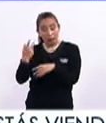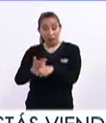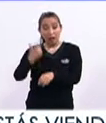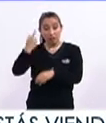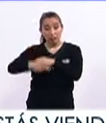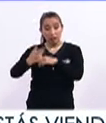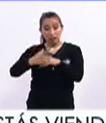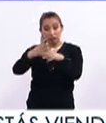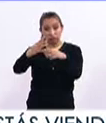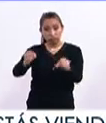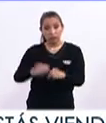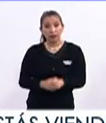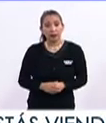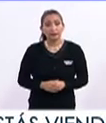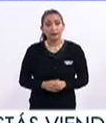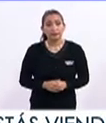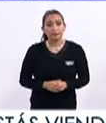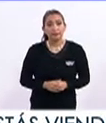de extinción.